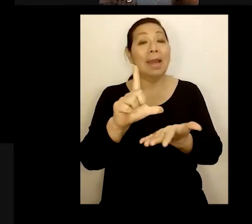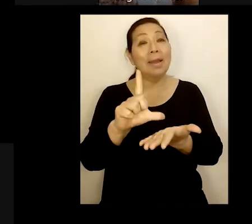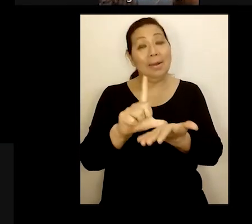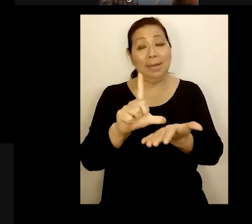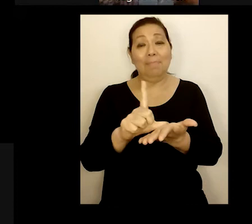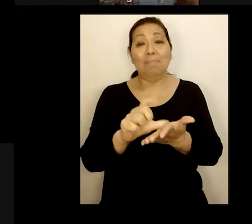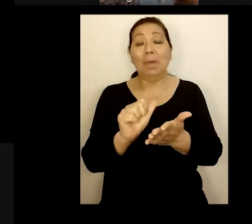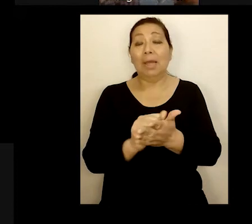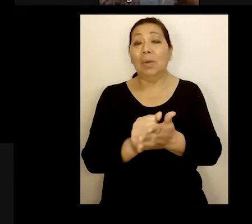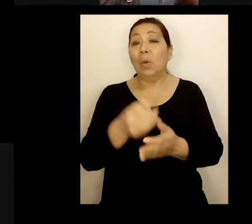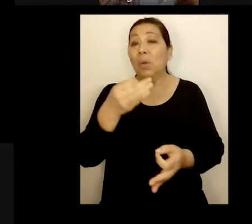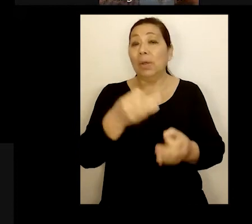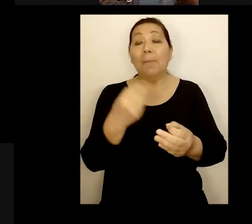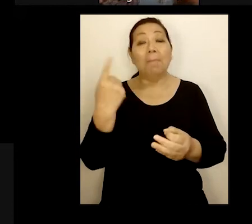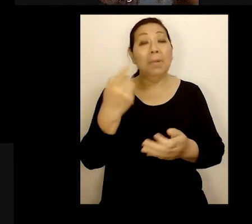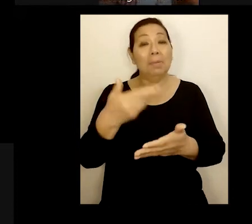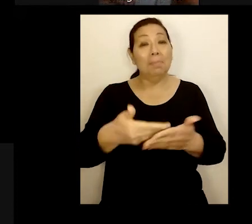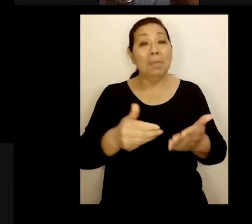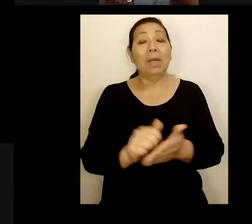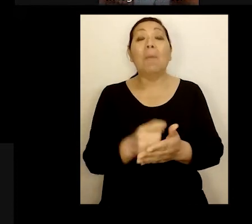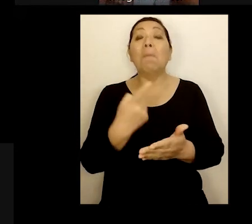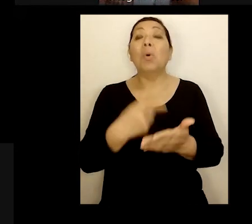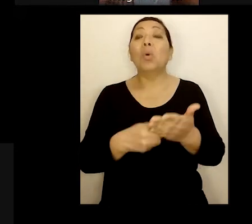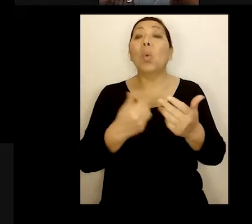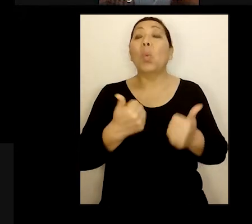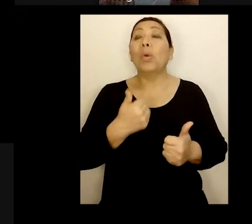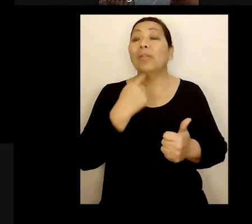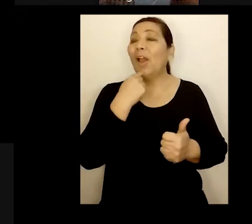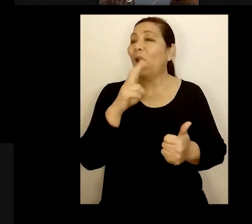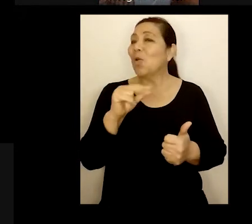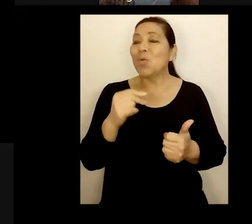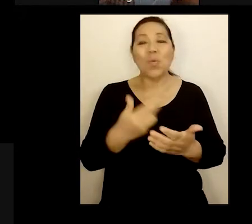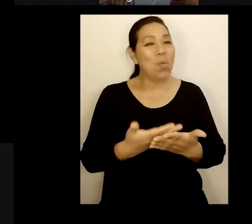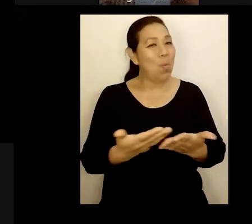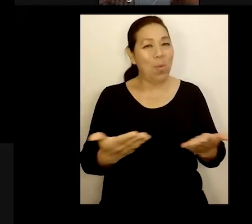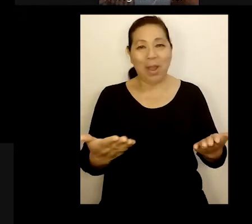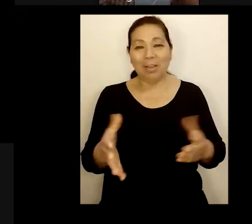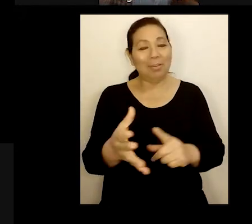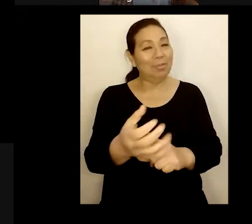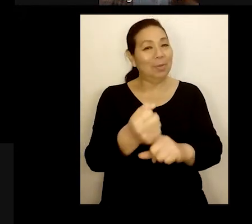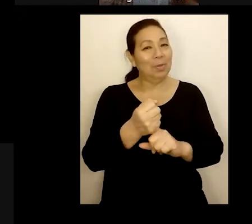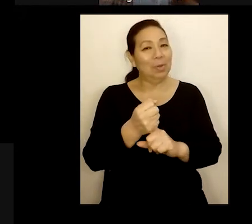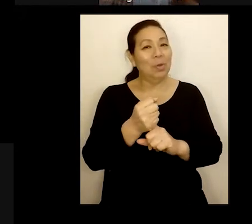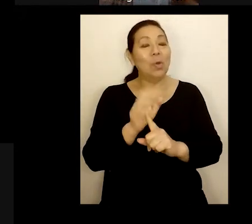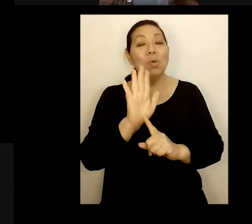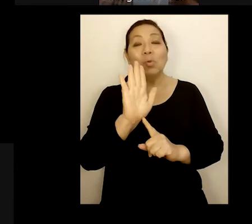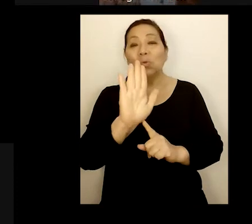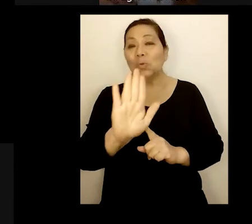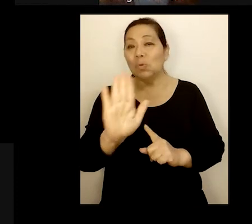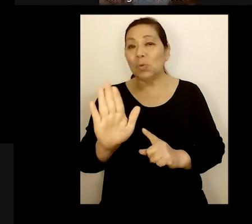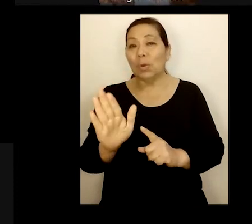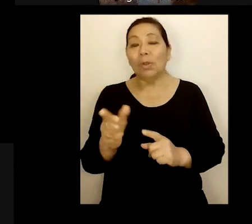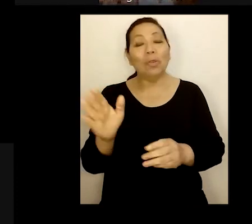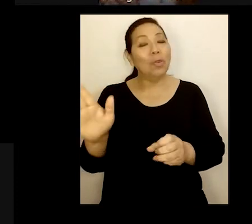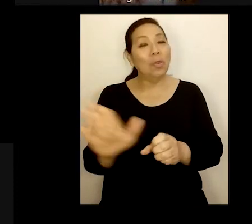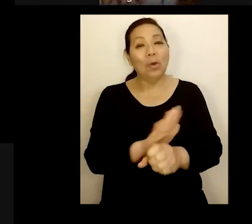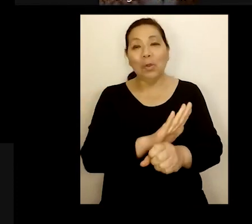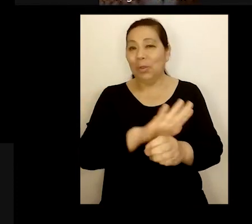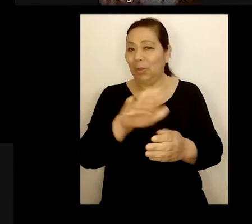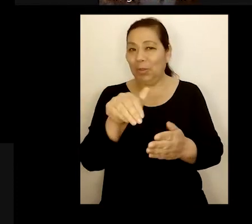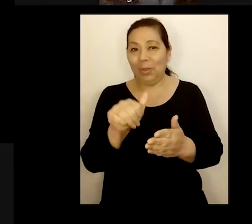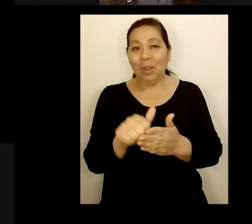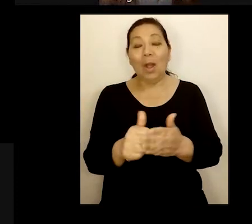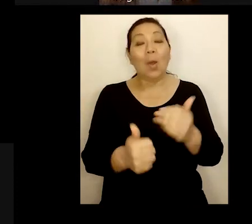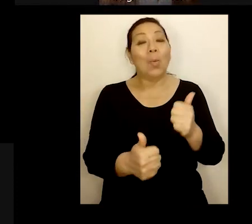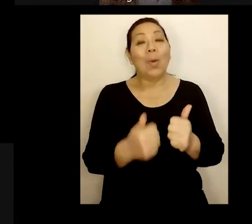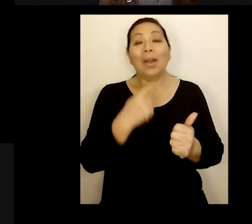y además en la sentencia emitida en primera instancia, por cuanto señala que no habrían acogido sus pretensiones en su totalidad,